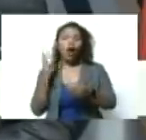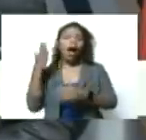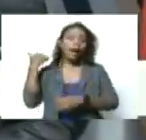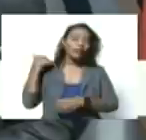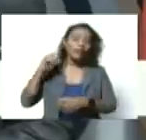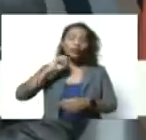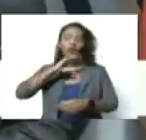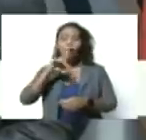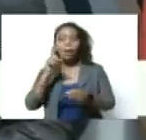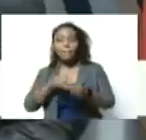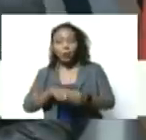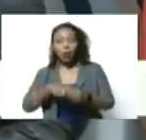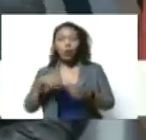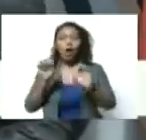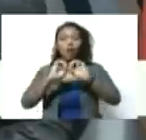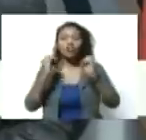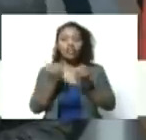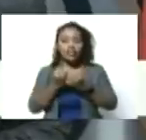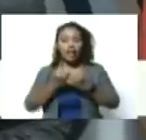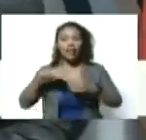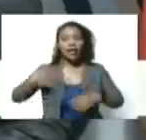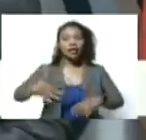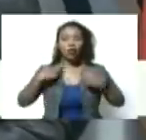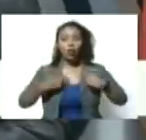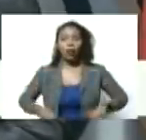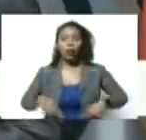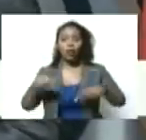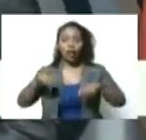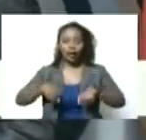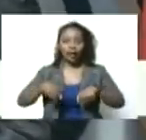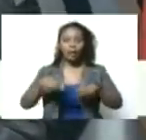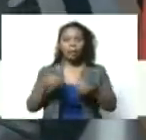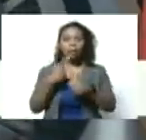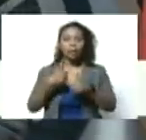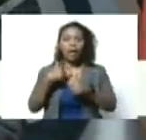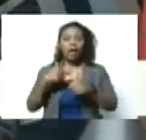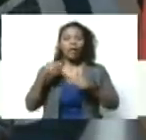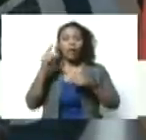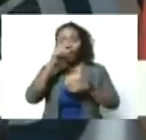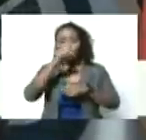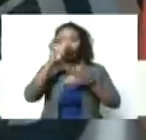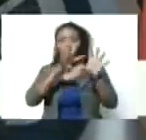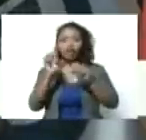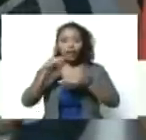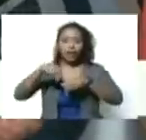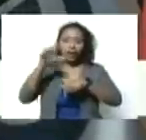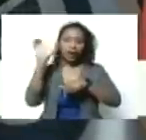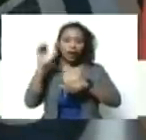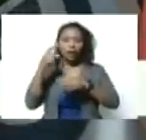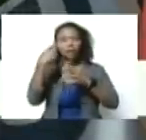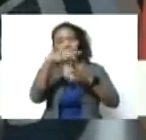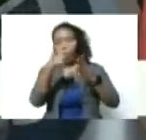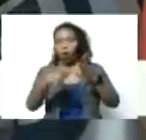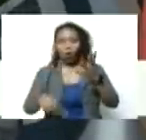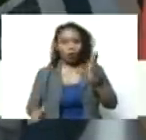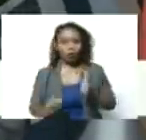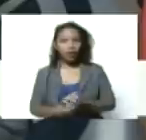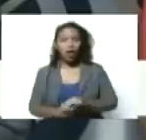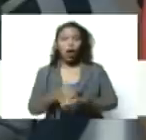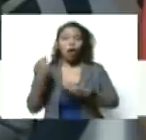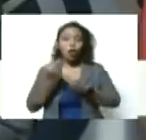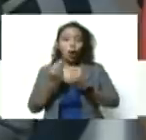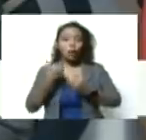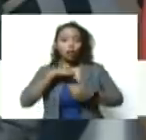como jefe de la Oficina de Derechos Humanos del Consejo Municipal de Caracas en los años 90, etcétera, como asesores en el